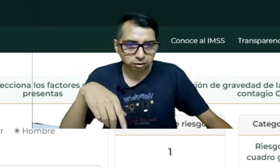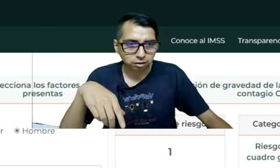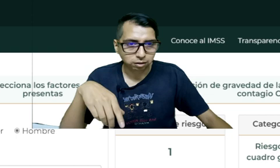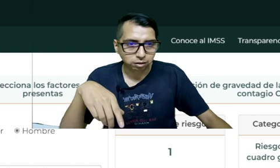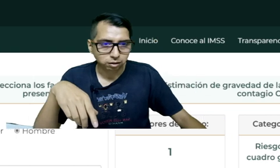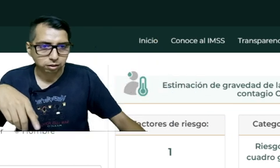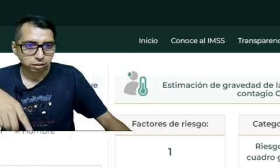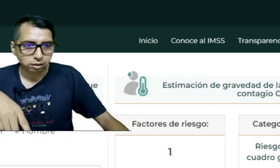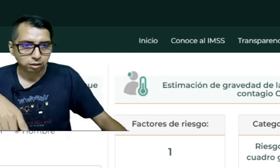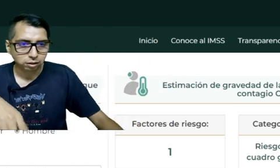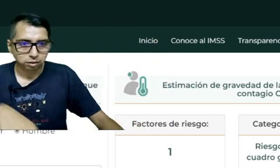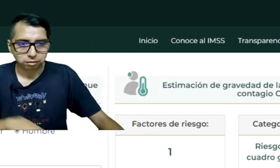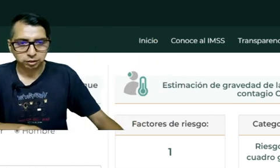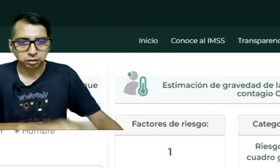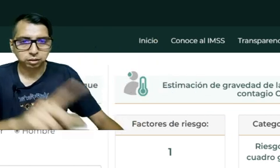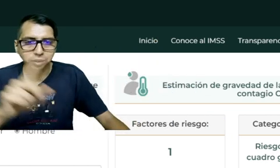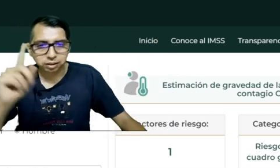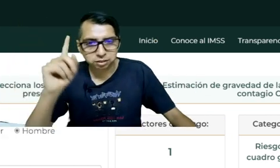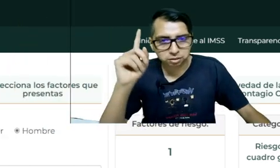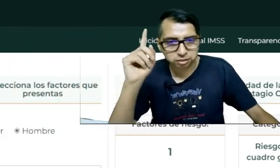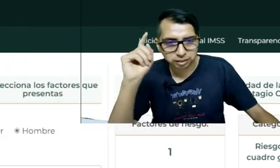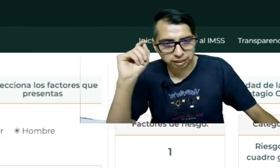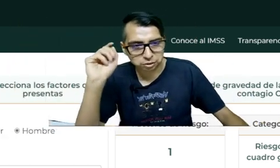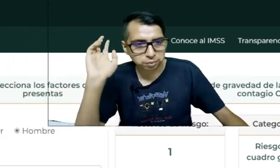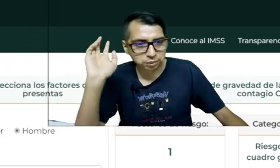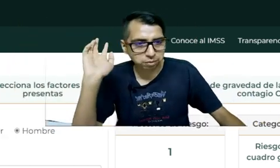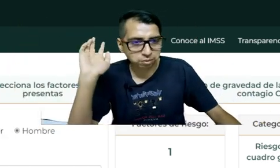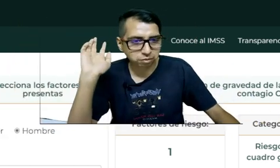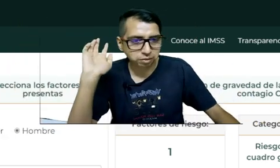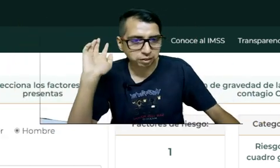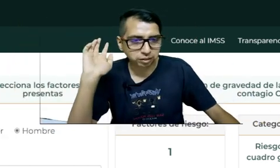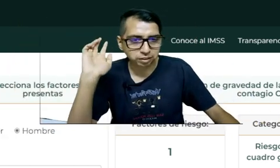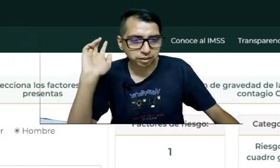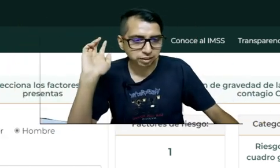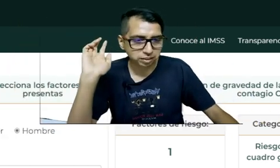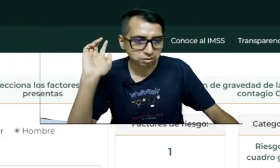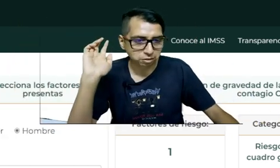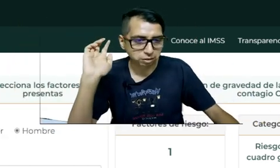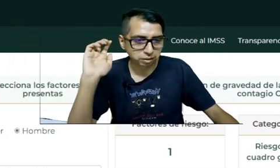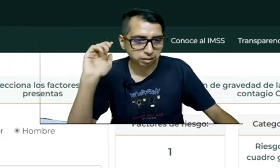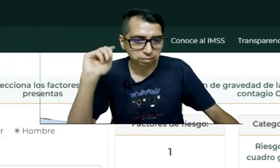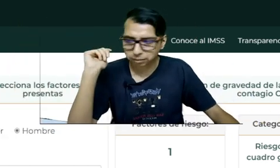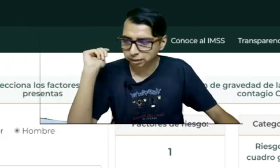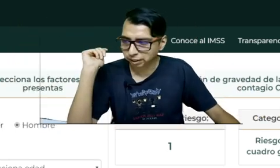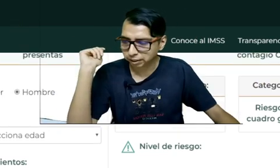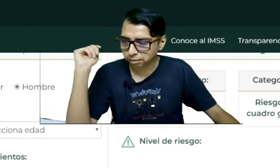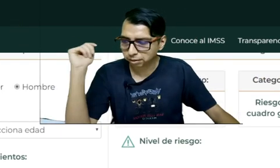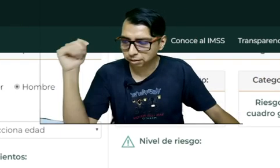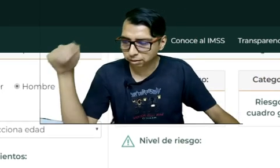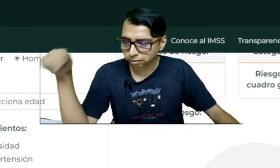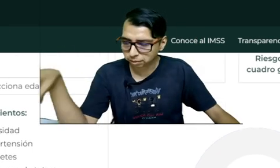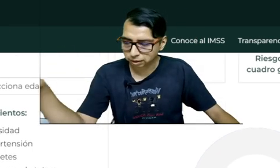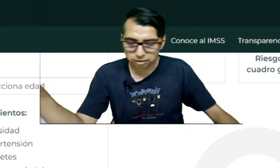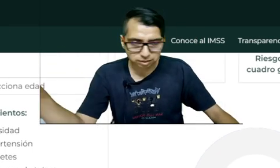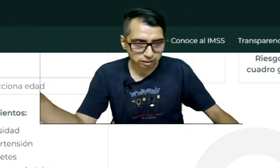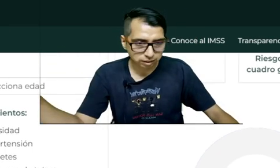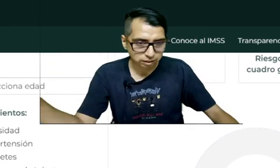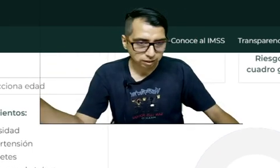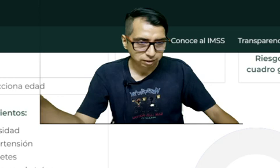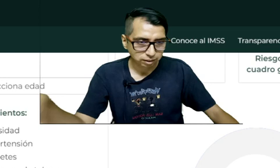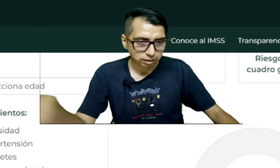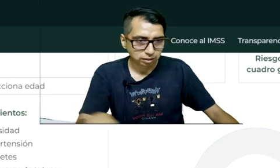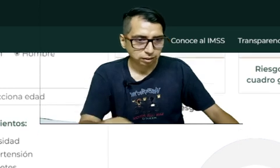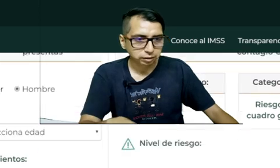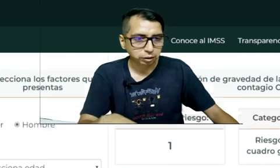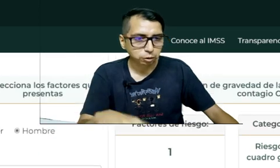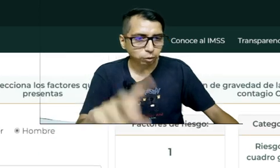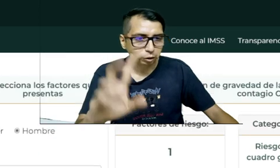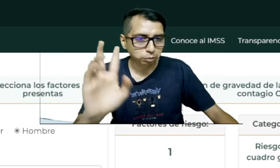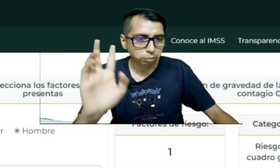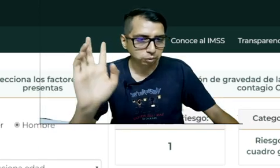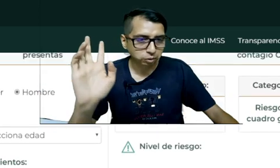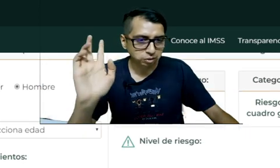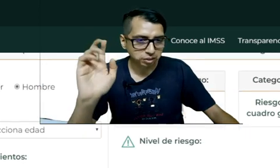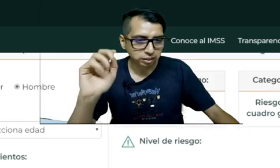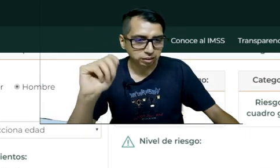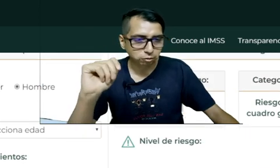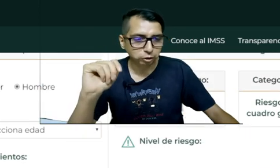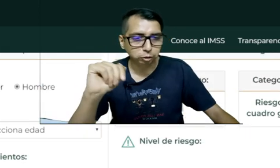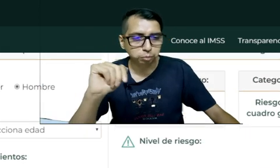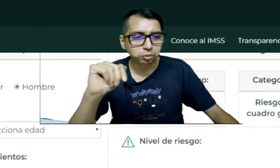tengo factor de riesgo ya haya subido un factor de riesgo y aquí abajo me dice que tengo